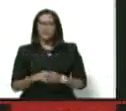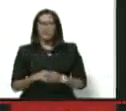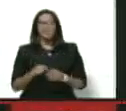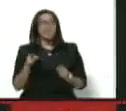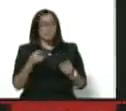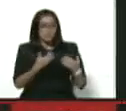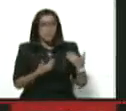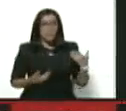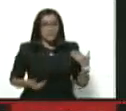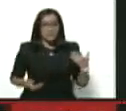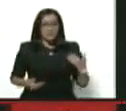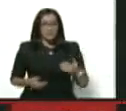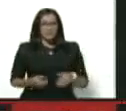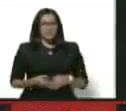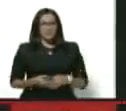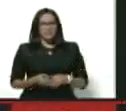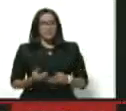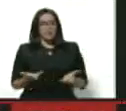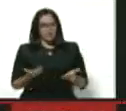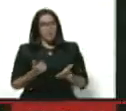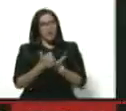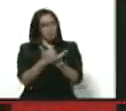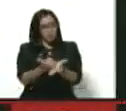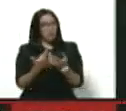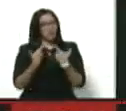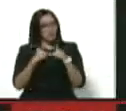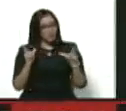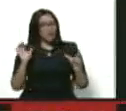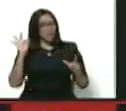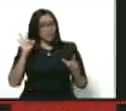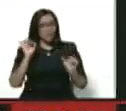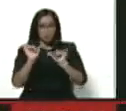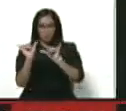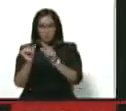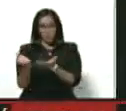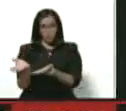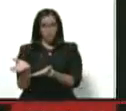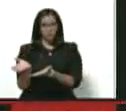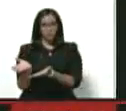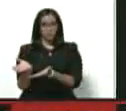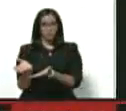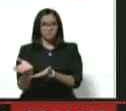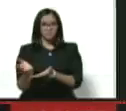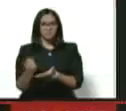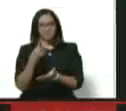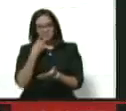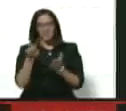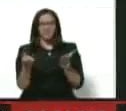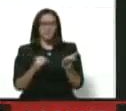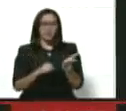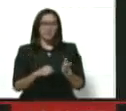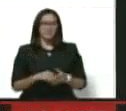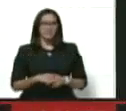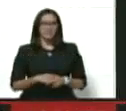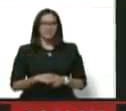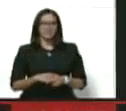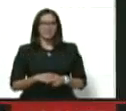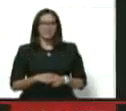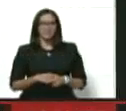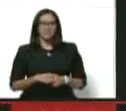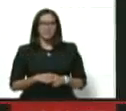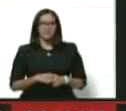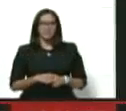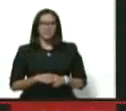presidente, muchas cosas, para contribuir a la libertad de expresión de ellos mismos, ¿no? Viendo el mazo, pero creo